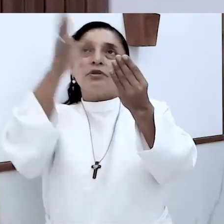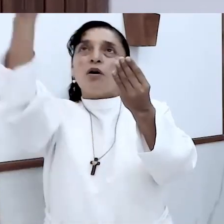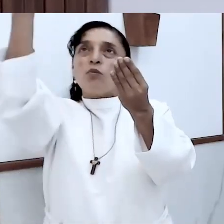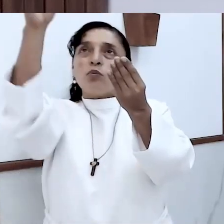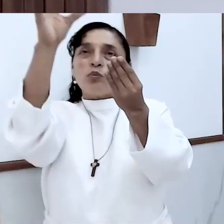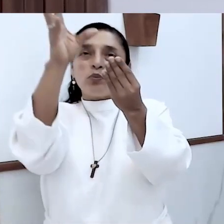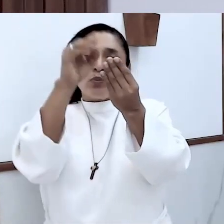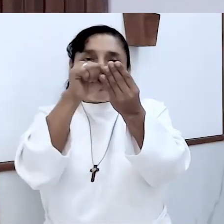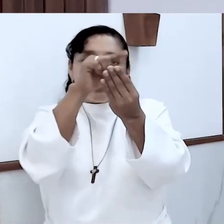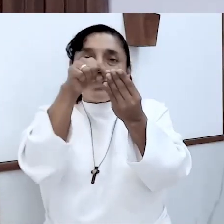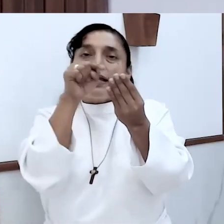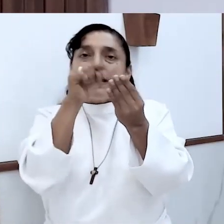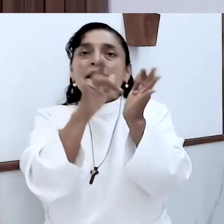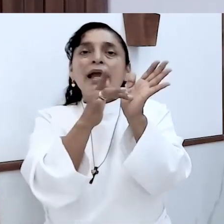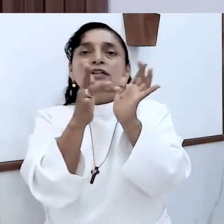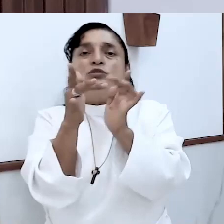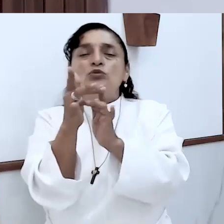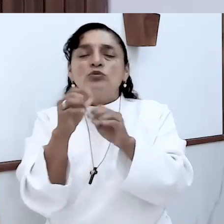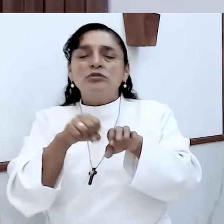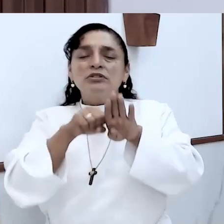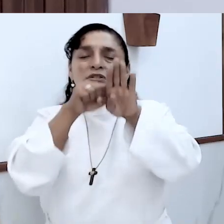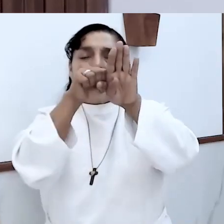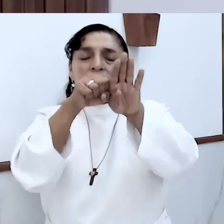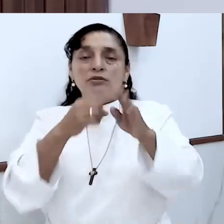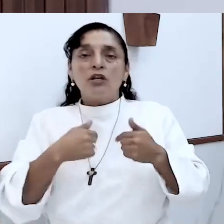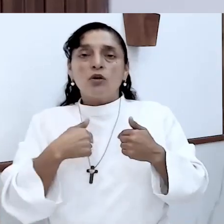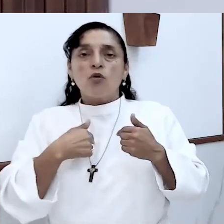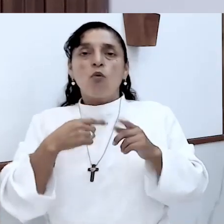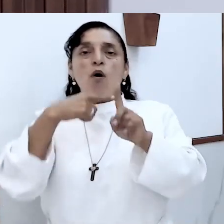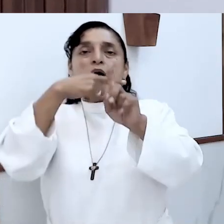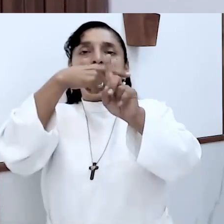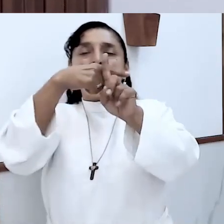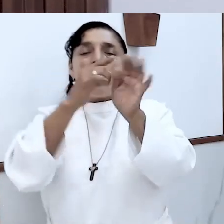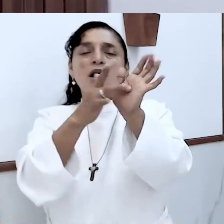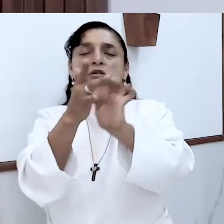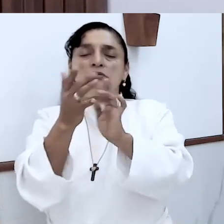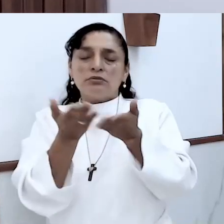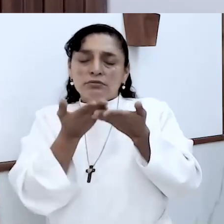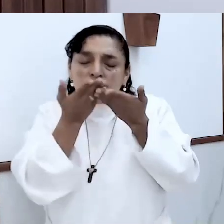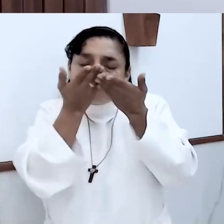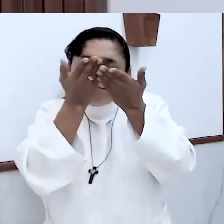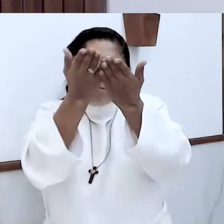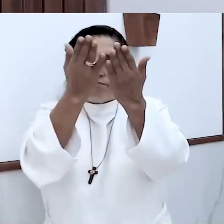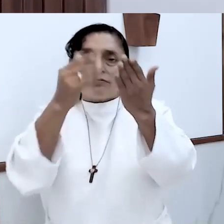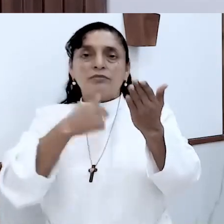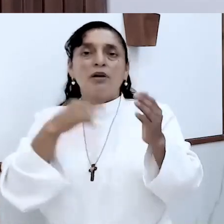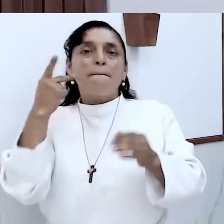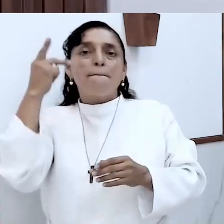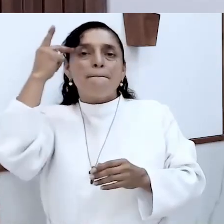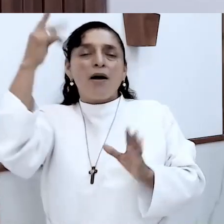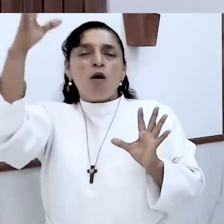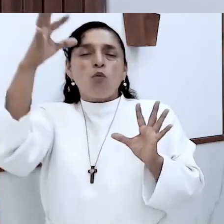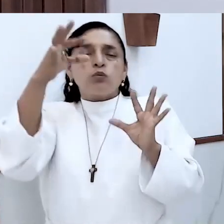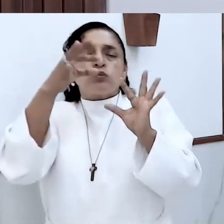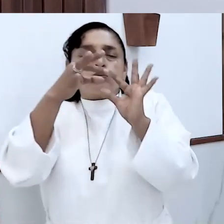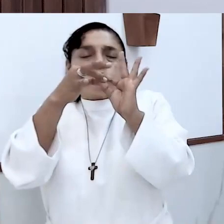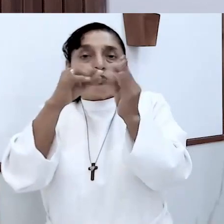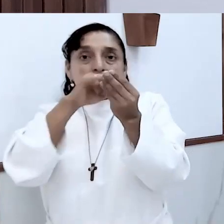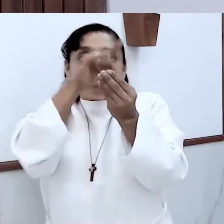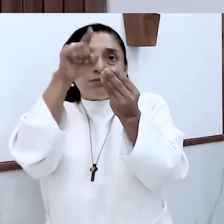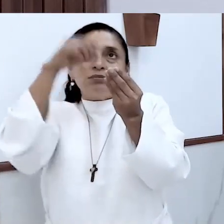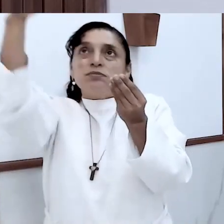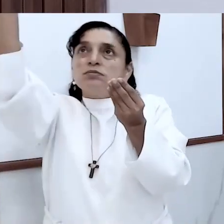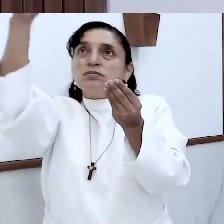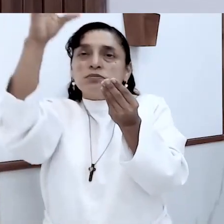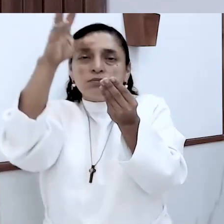Eucaristía, sacrificio en cuanto se entrega al Padre y comunión. Por esa razón, queridos hermanos, es que